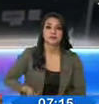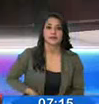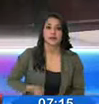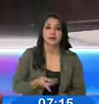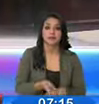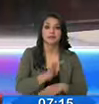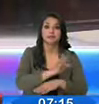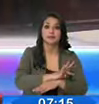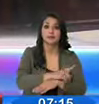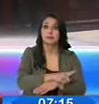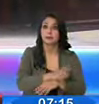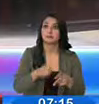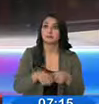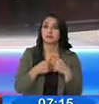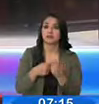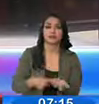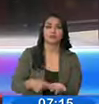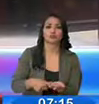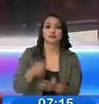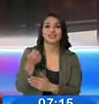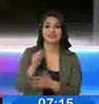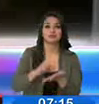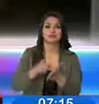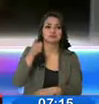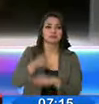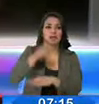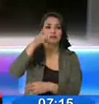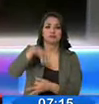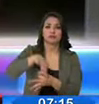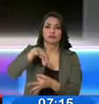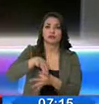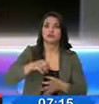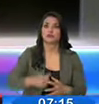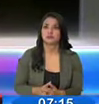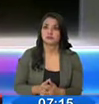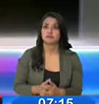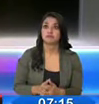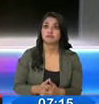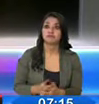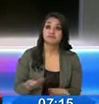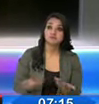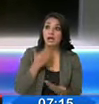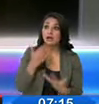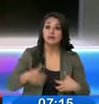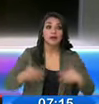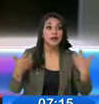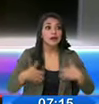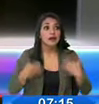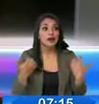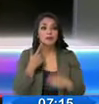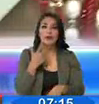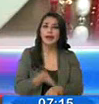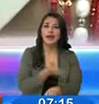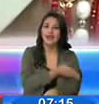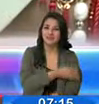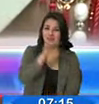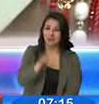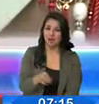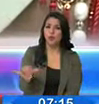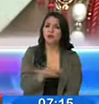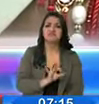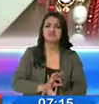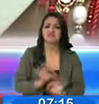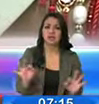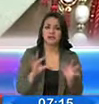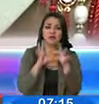sesión. En menos de 10 minutos se ordenó votar. Esta vez ya no se registraron reclamos como en la sesión del martes, y a pesar de que el